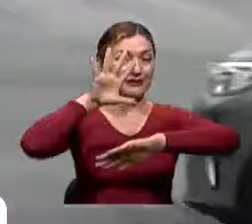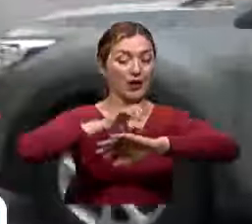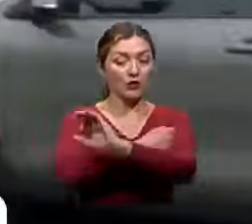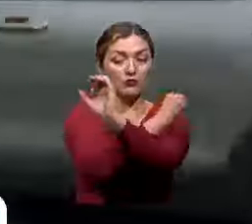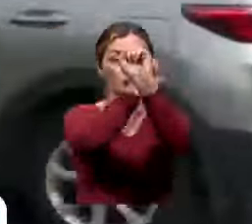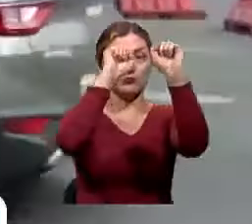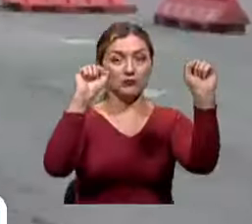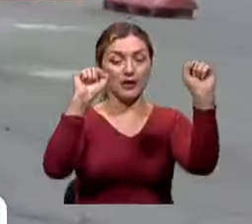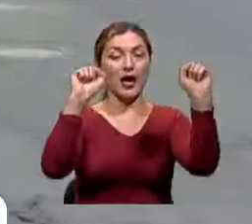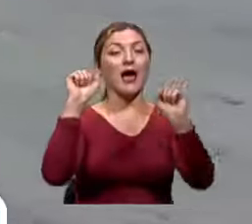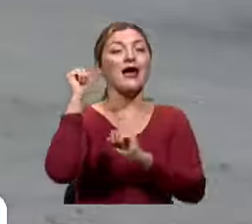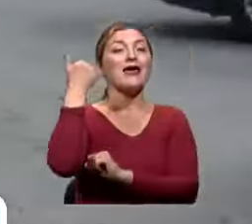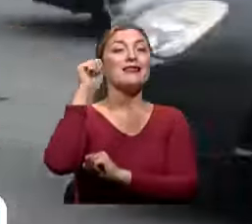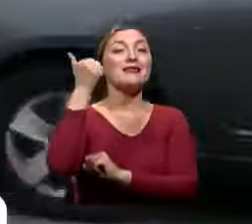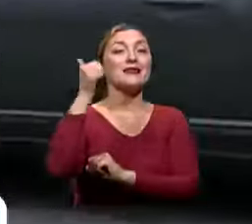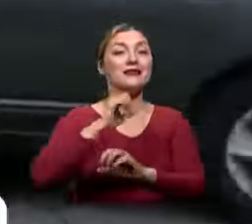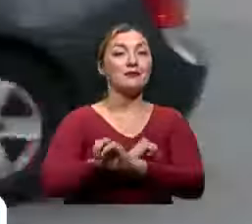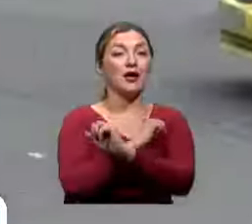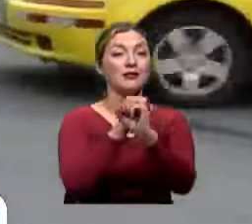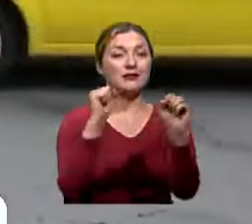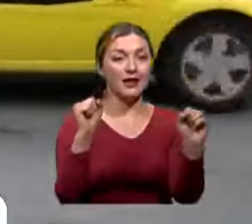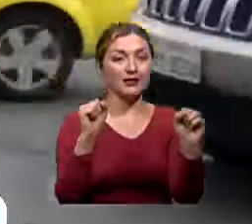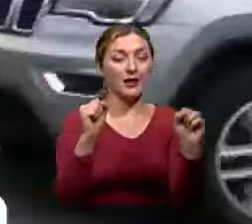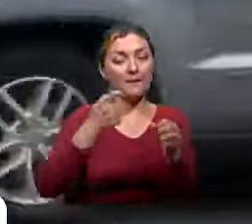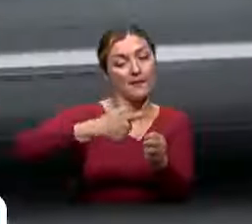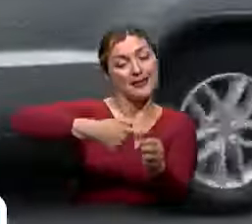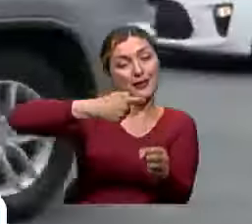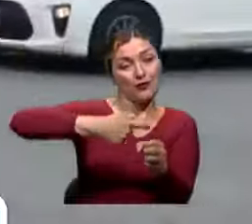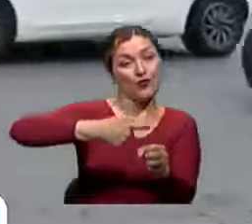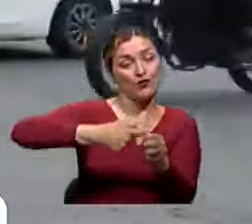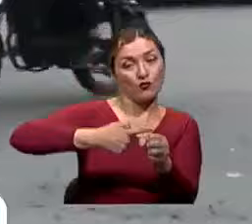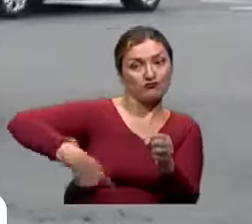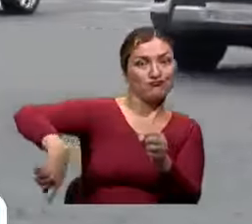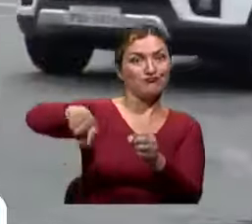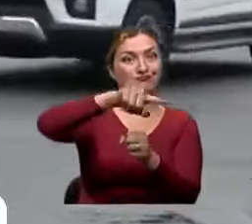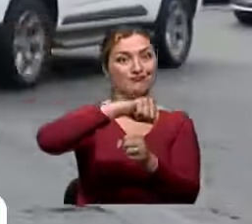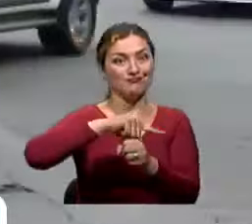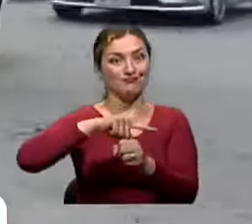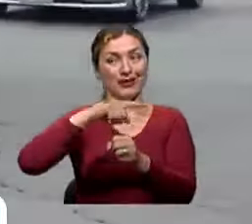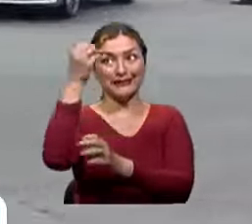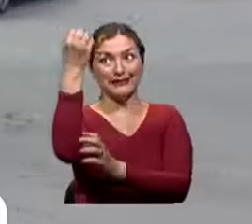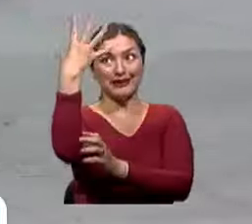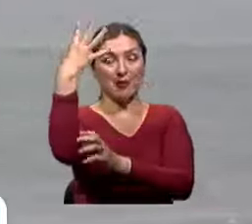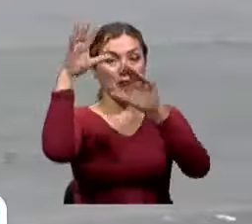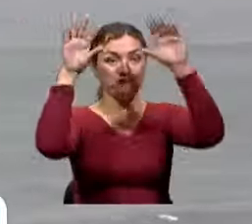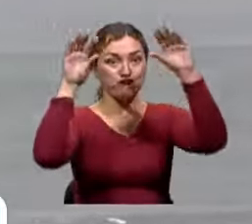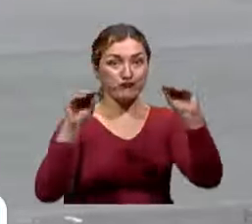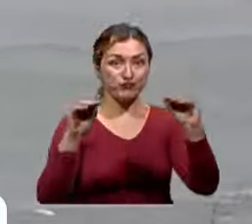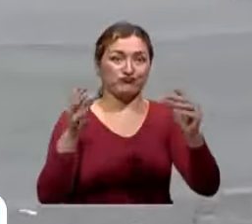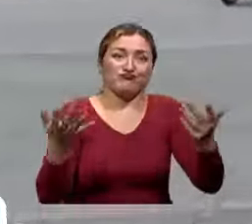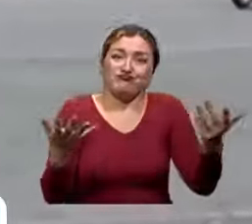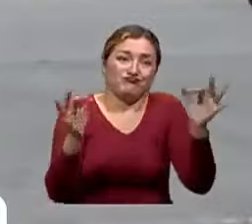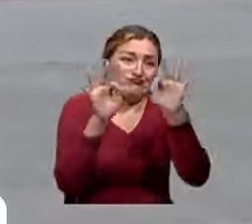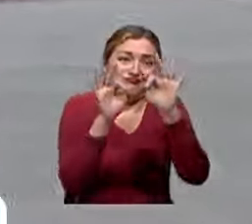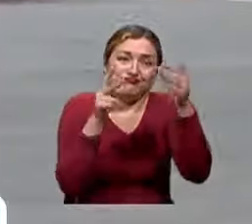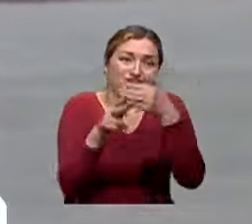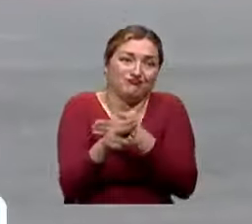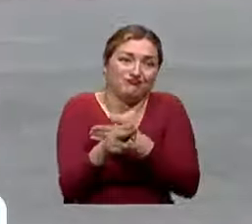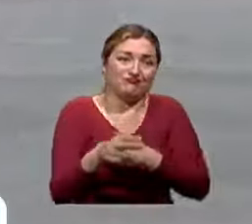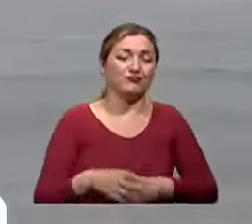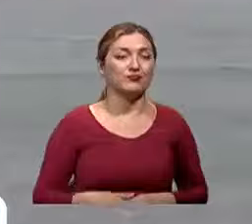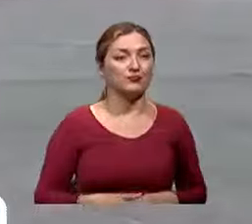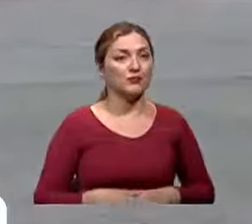mañana y las 10 de la mañana vamos a tener específicamente sector la ausencia de semáforos. Entonces,